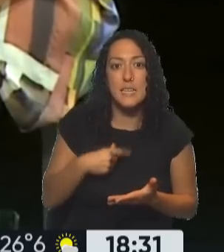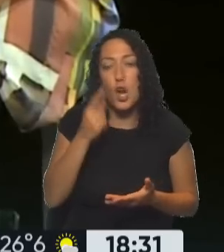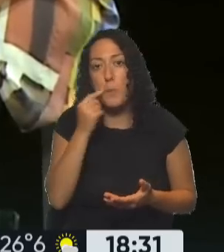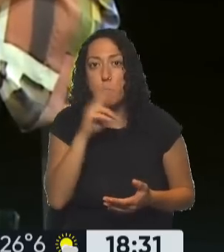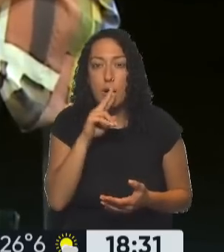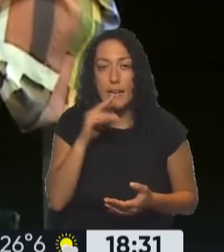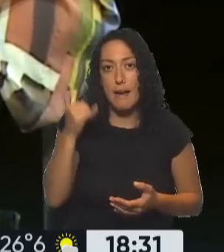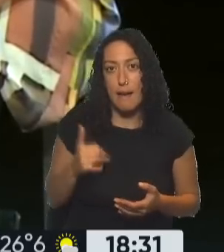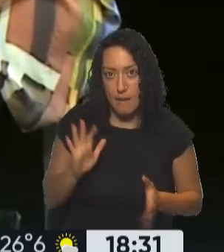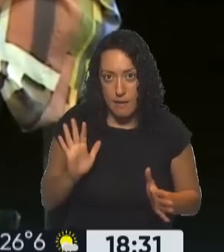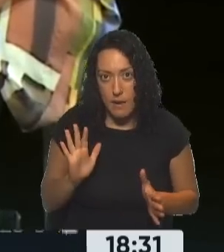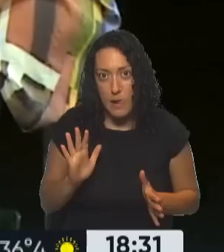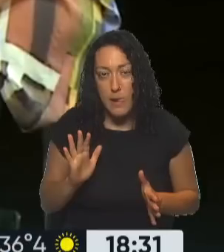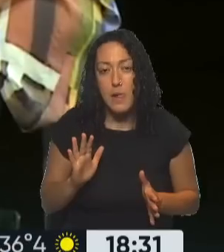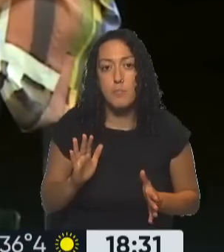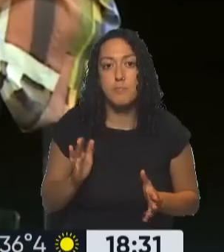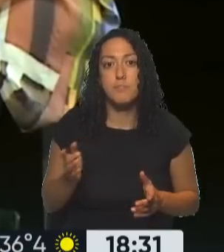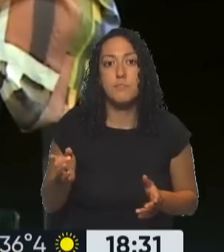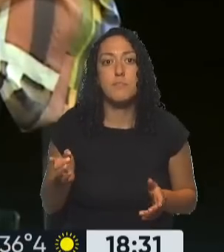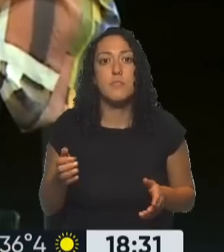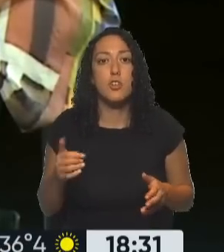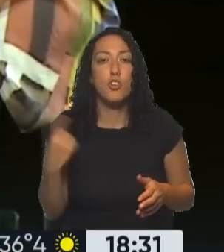argentinas. Y lo hicimos muy bien.